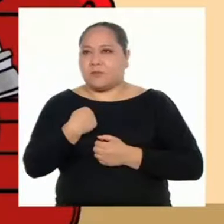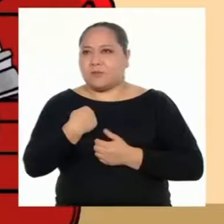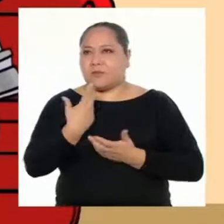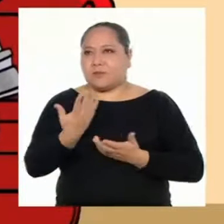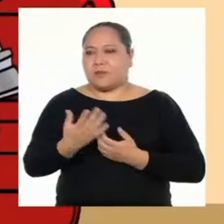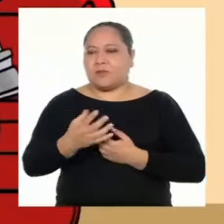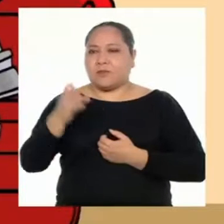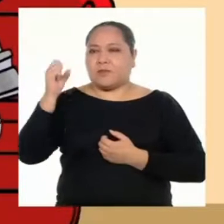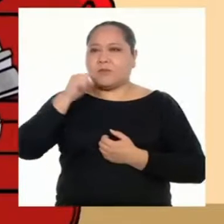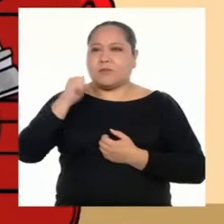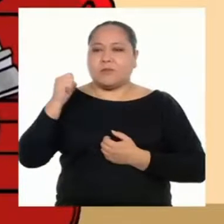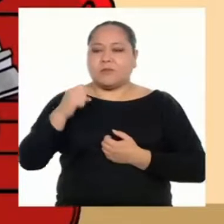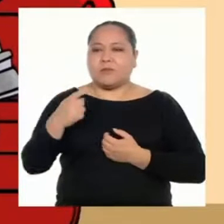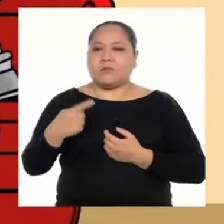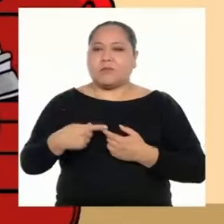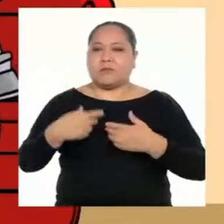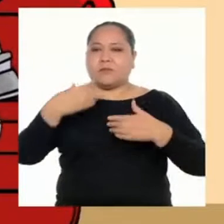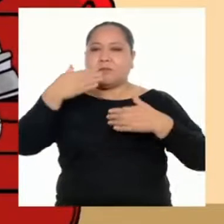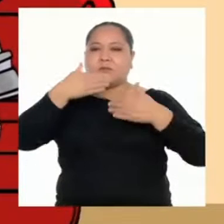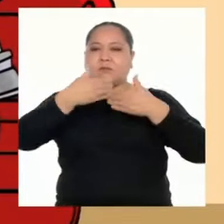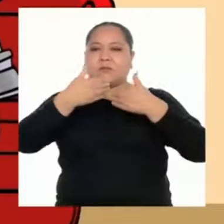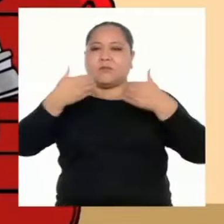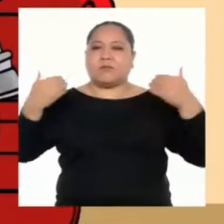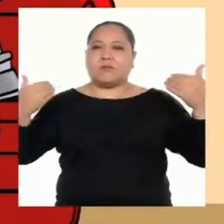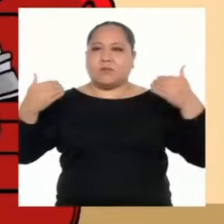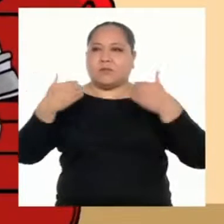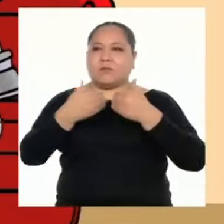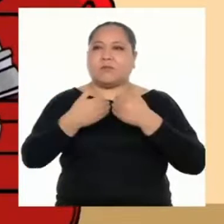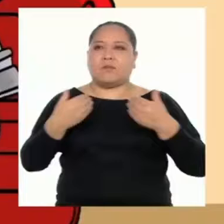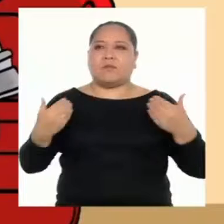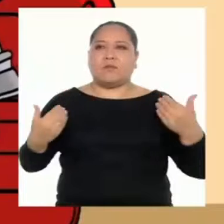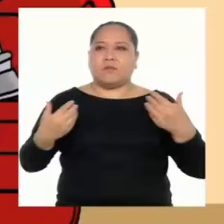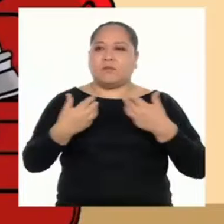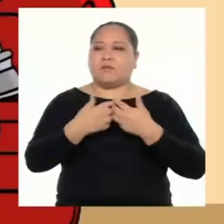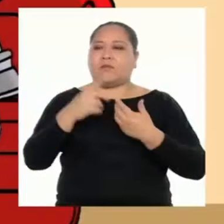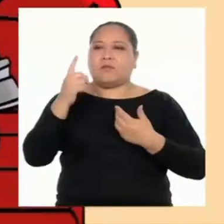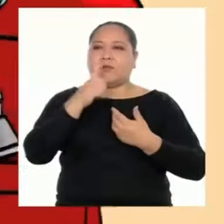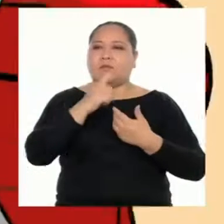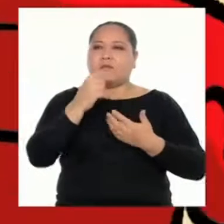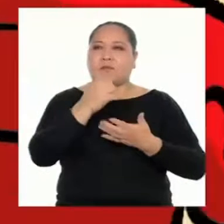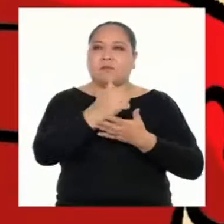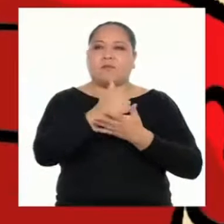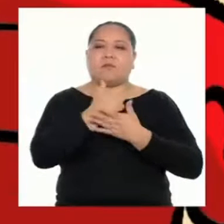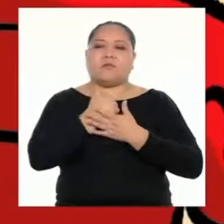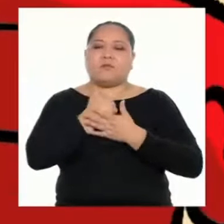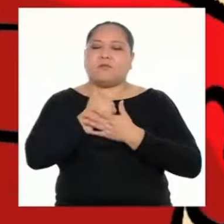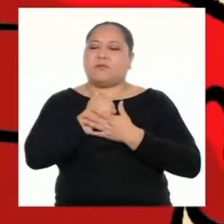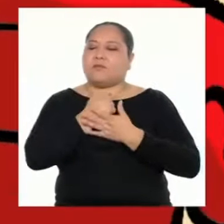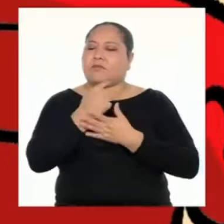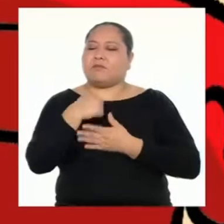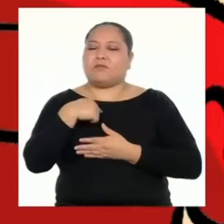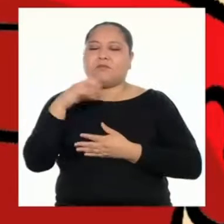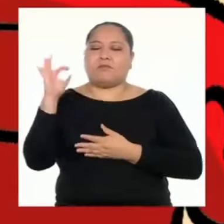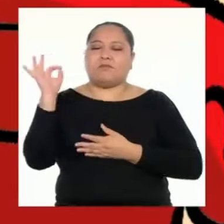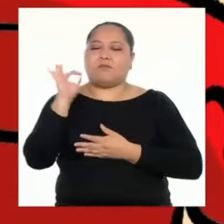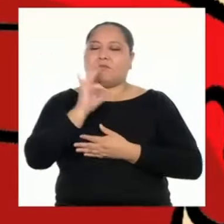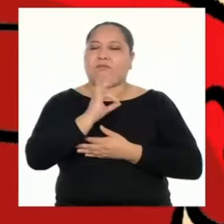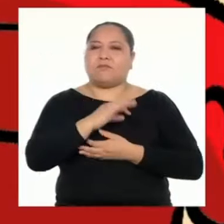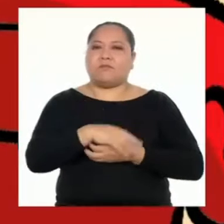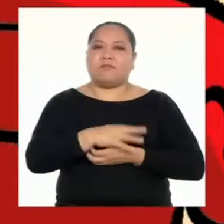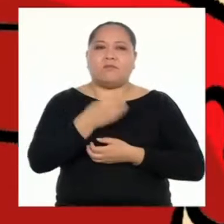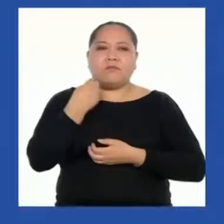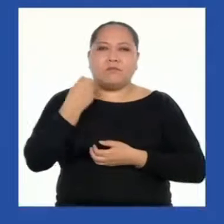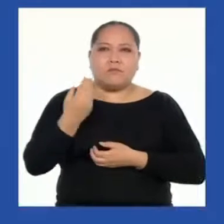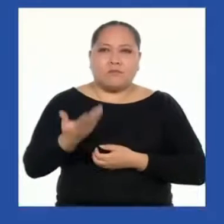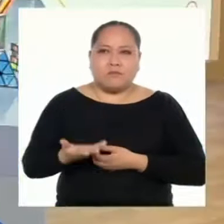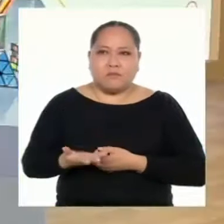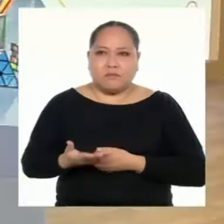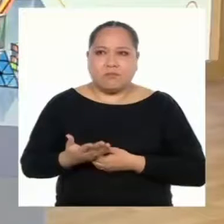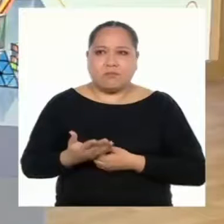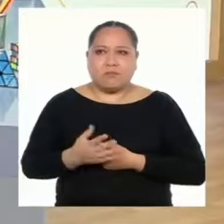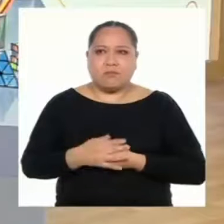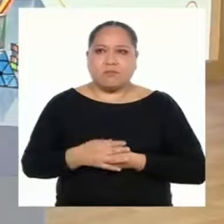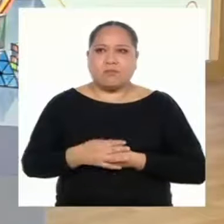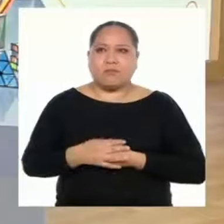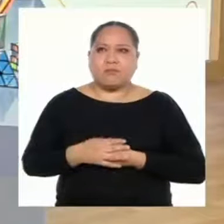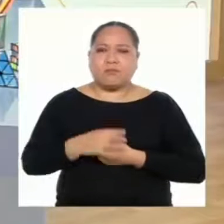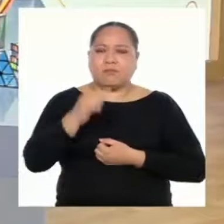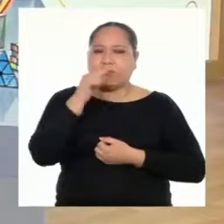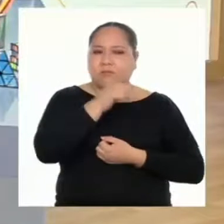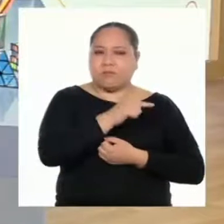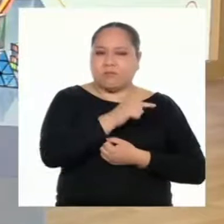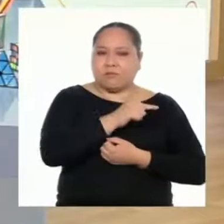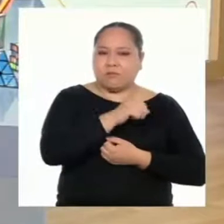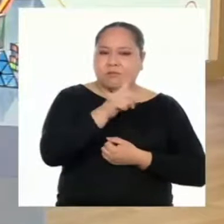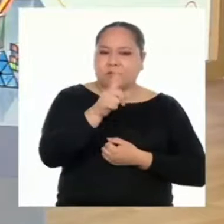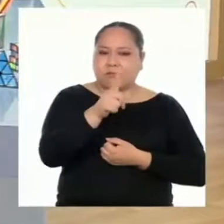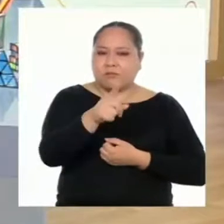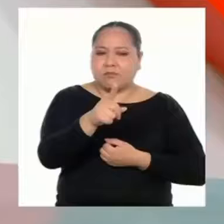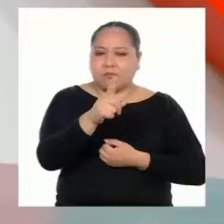y resultó que sí, la nuestra era una relación que no me hacía bien. ¿Por qué razón? ¿Por ti